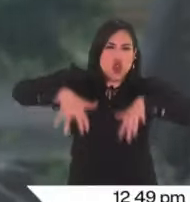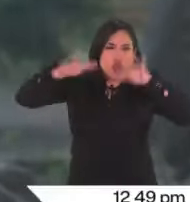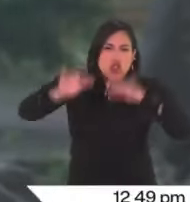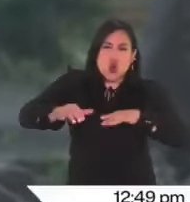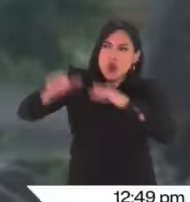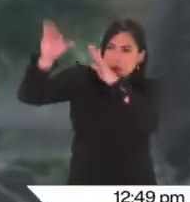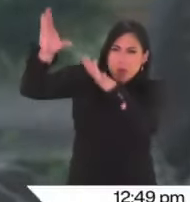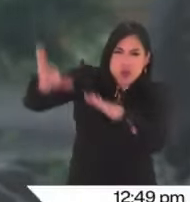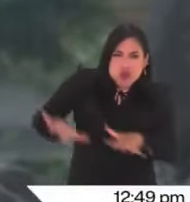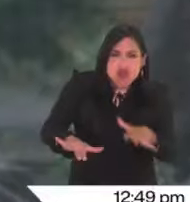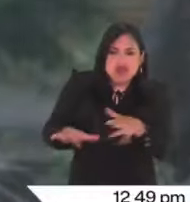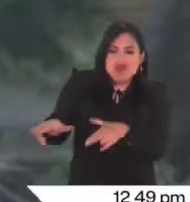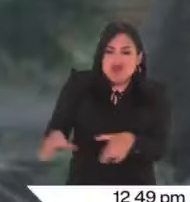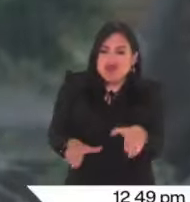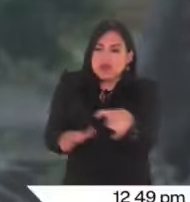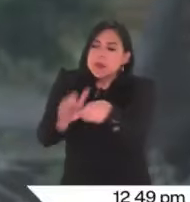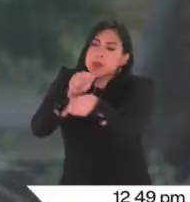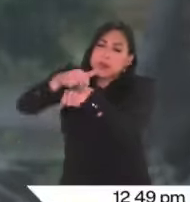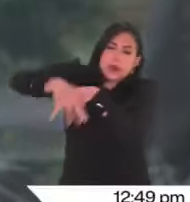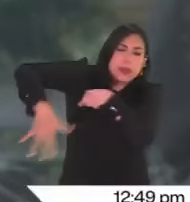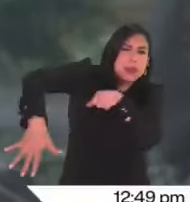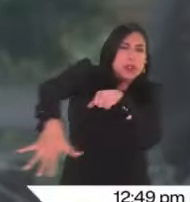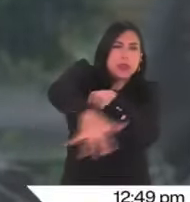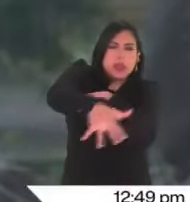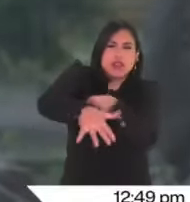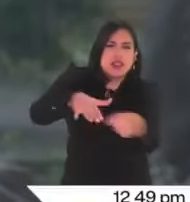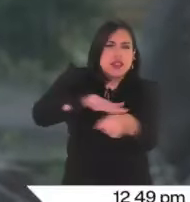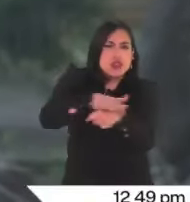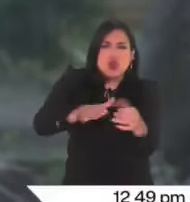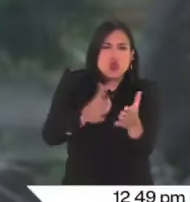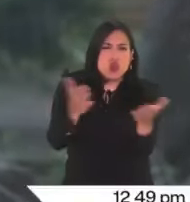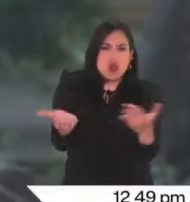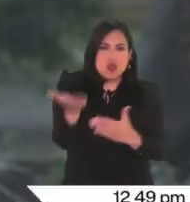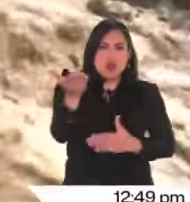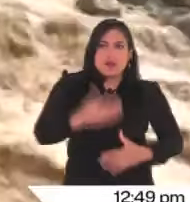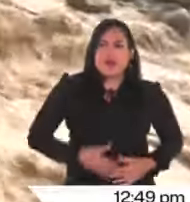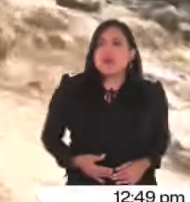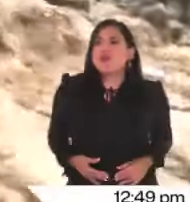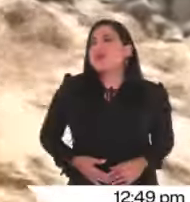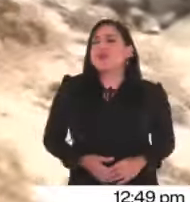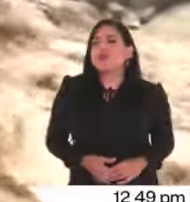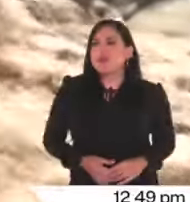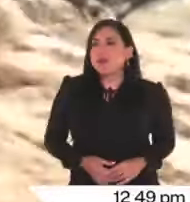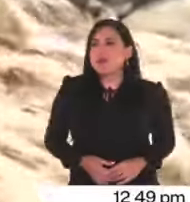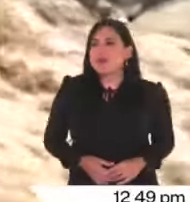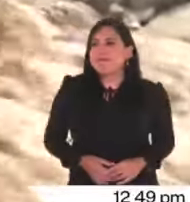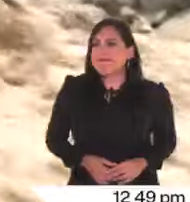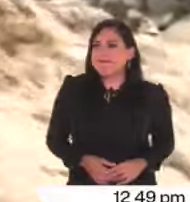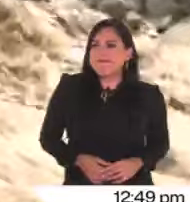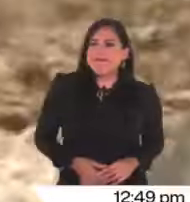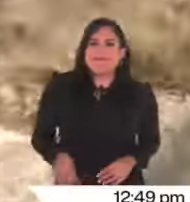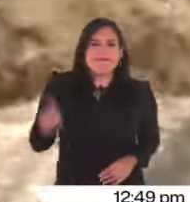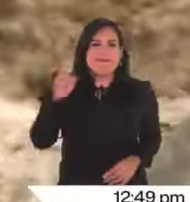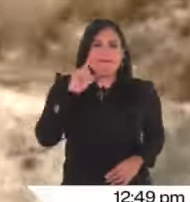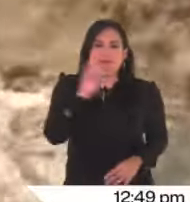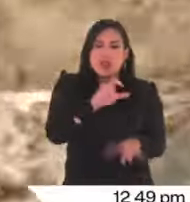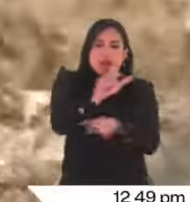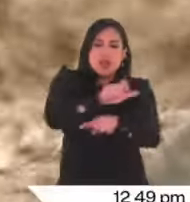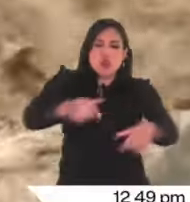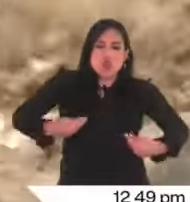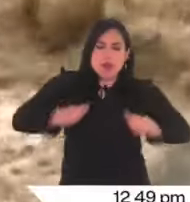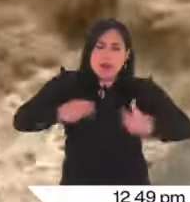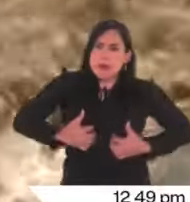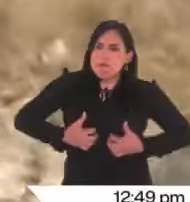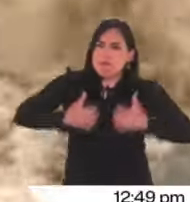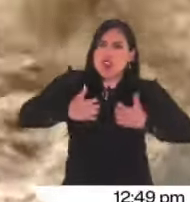derrumbes por el desbordamiento de quebradas así está la situación es la constante sosobra y el temor de los